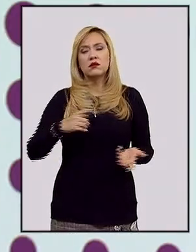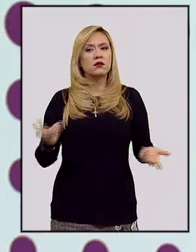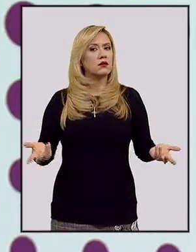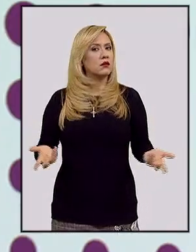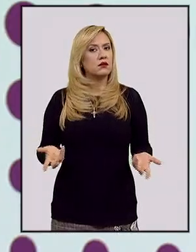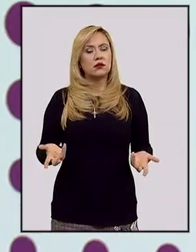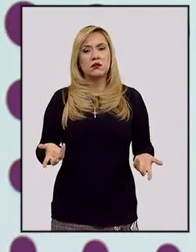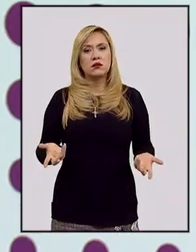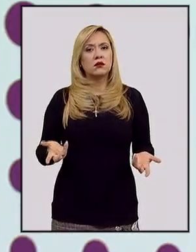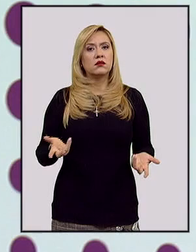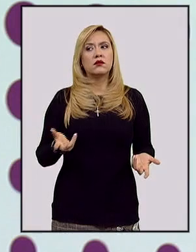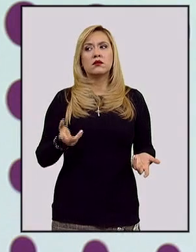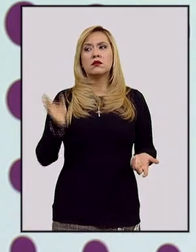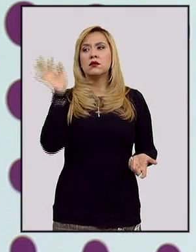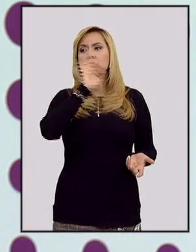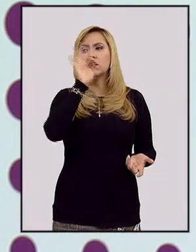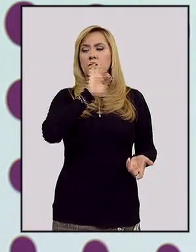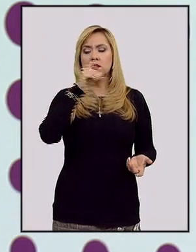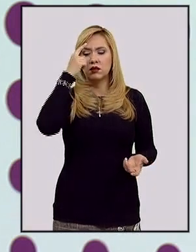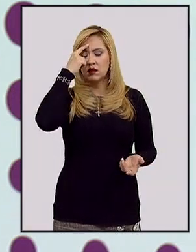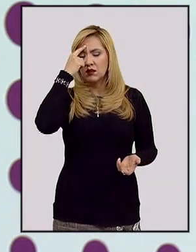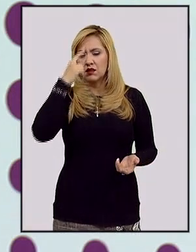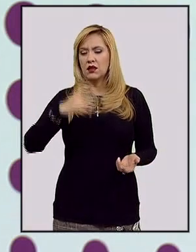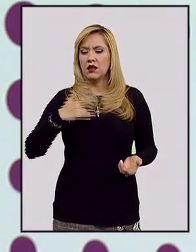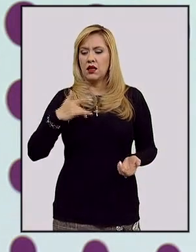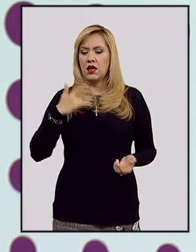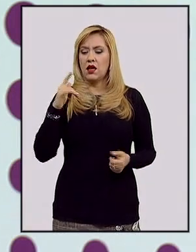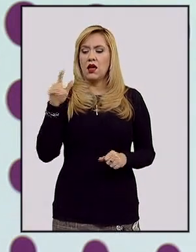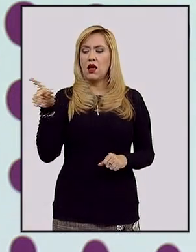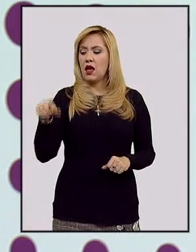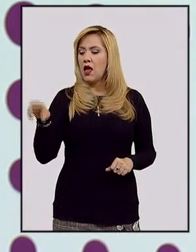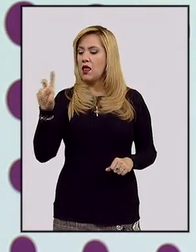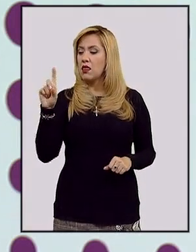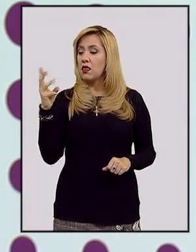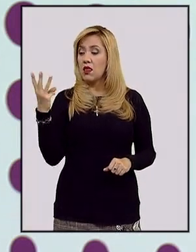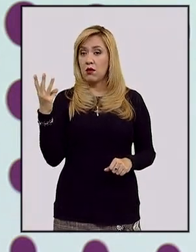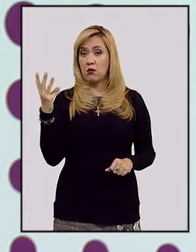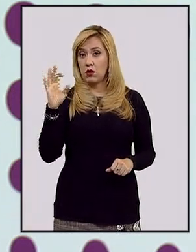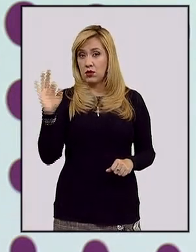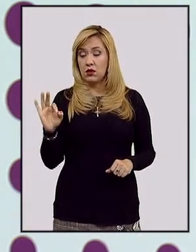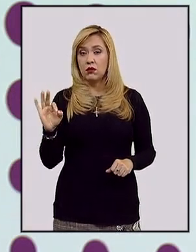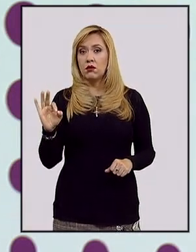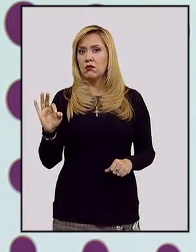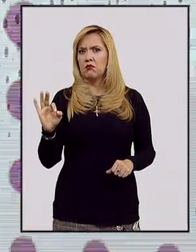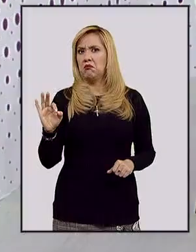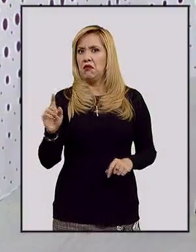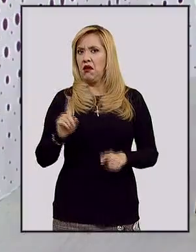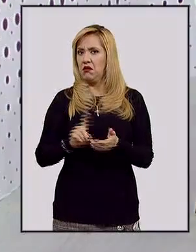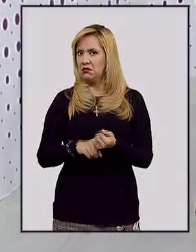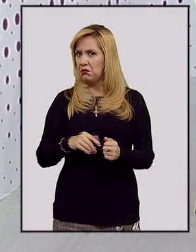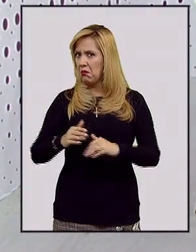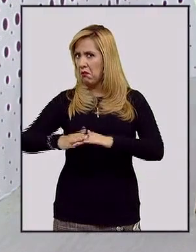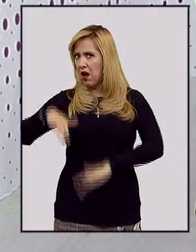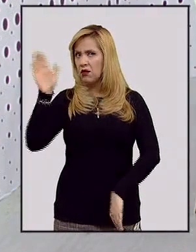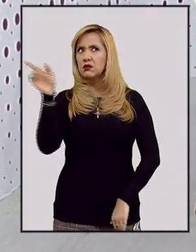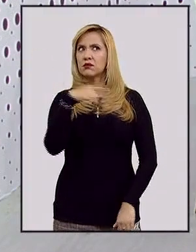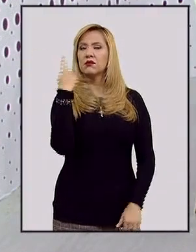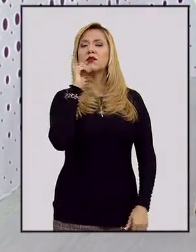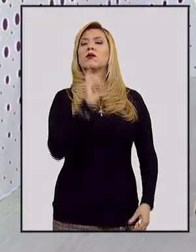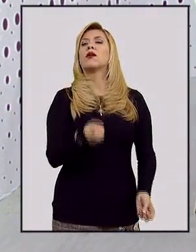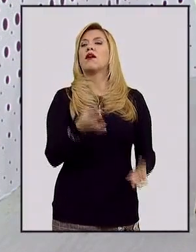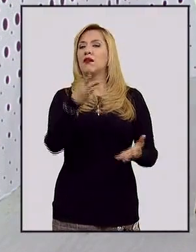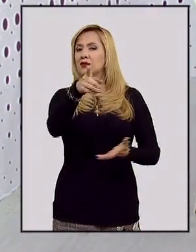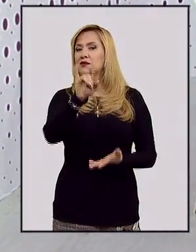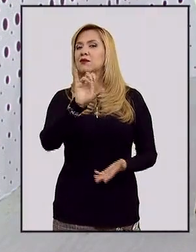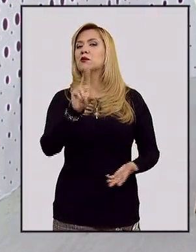la ENDIRE, si estuviéramos conscientes, a lo mejor ese 33% subiría. Sí, que es tremendo. O sea, yo estoy segura que si hubiera